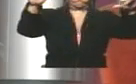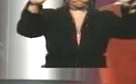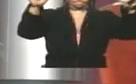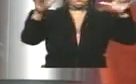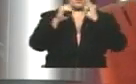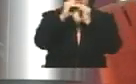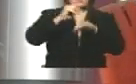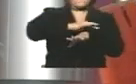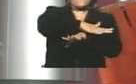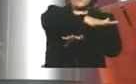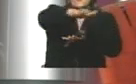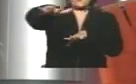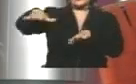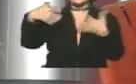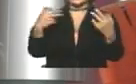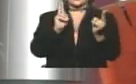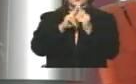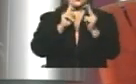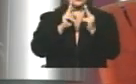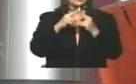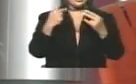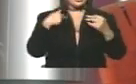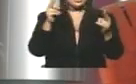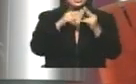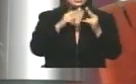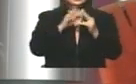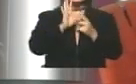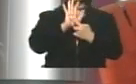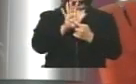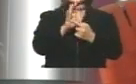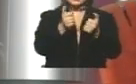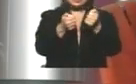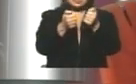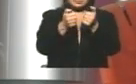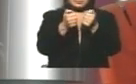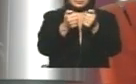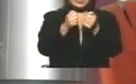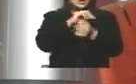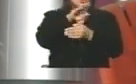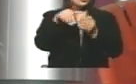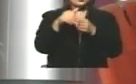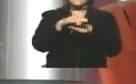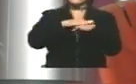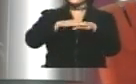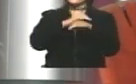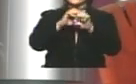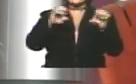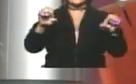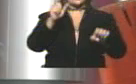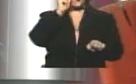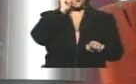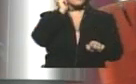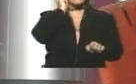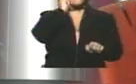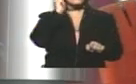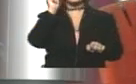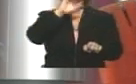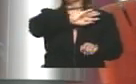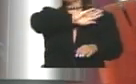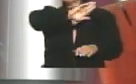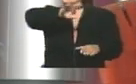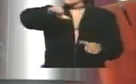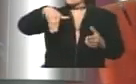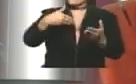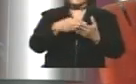si queremos que se conozca más de lo que somos, tienen que ir todos nuestros ministros, todas nuestras ministras, todo